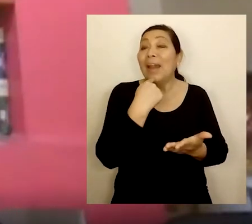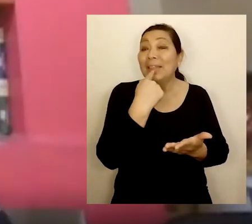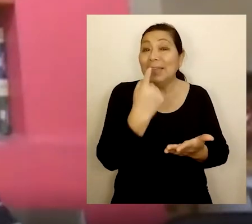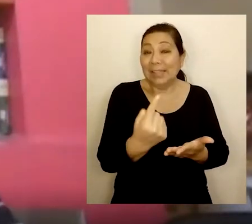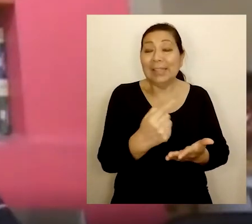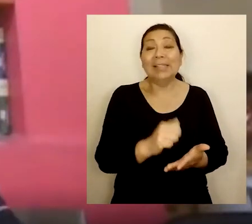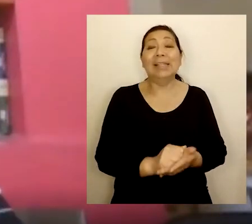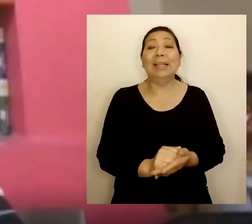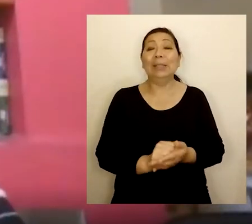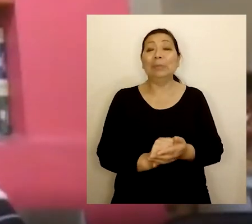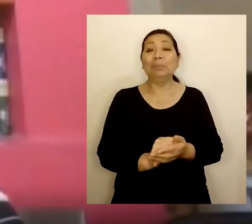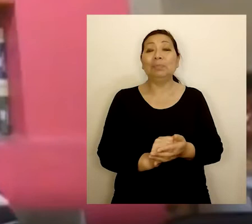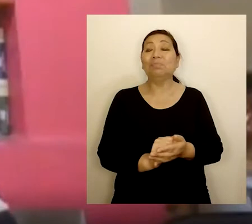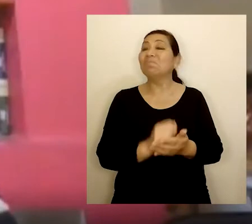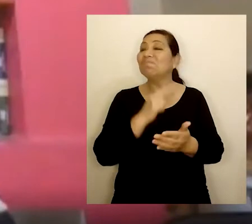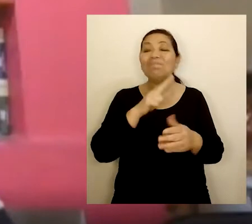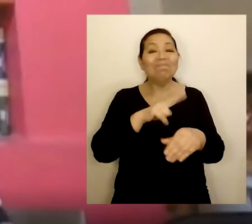declararse